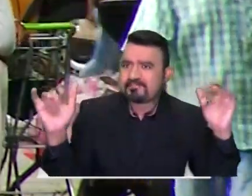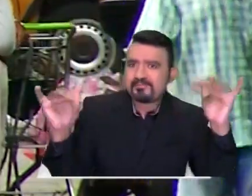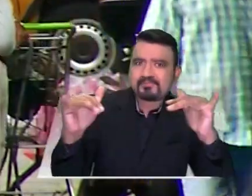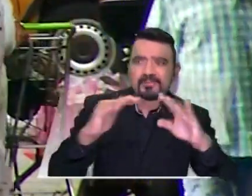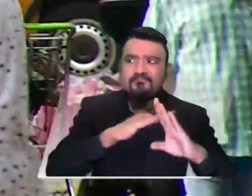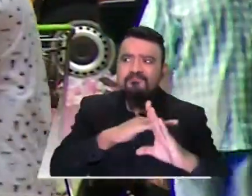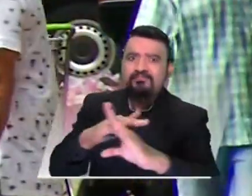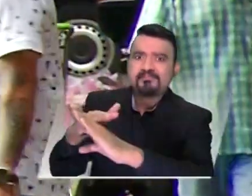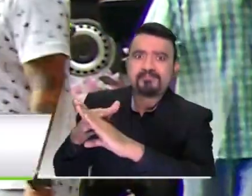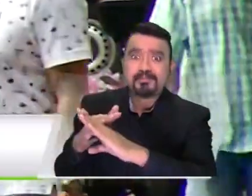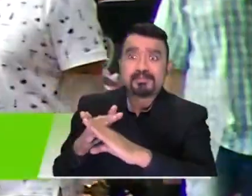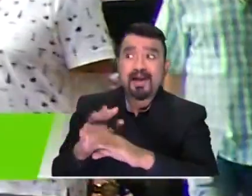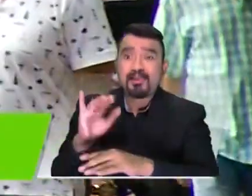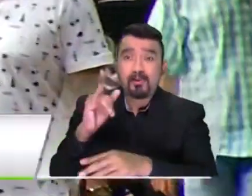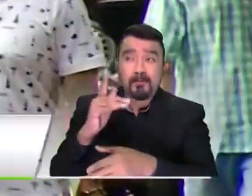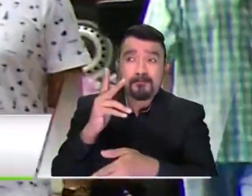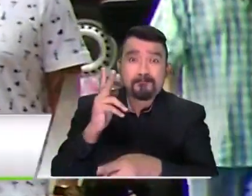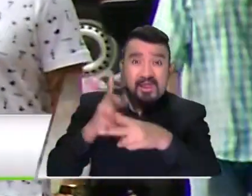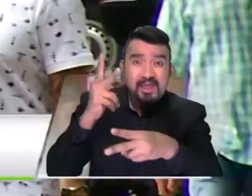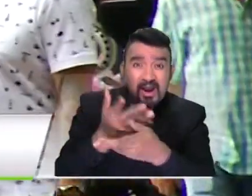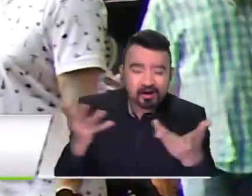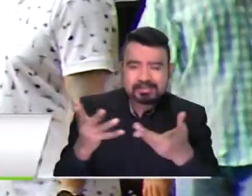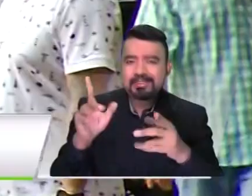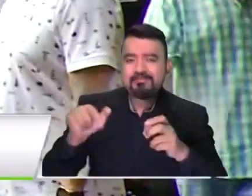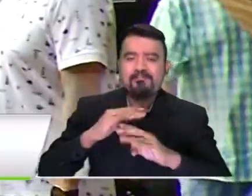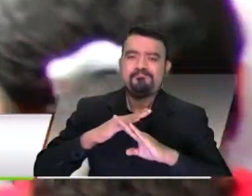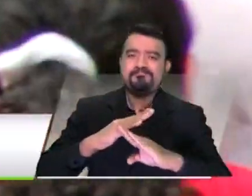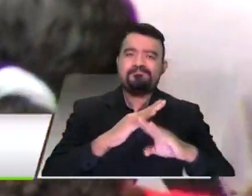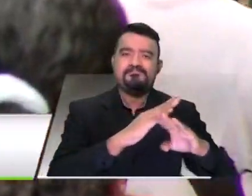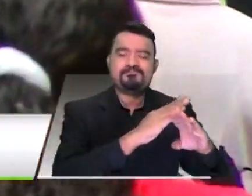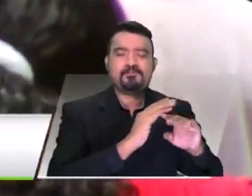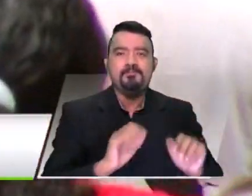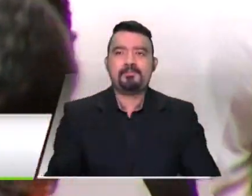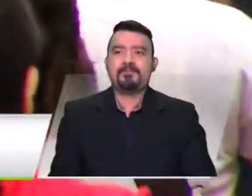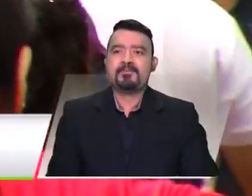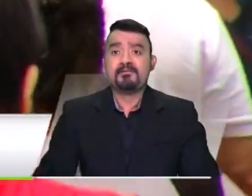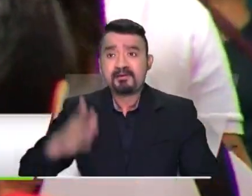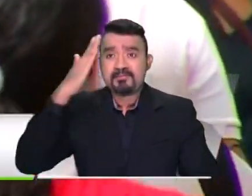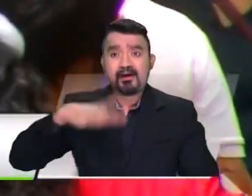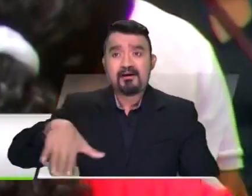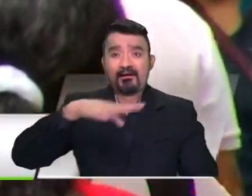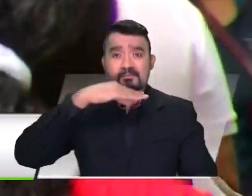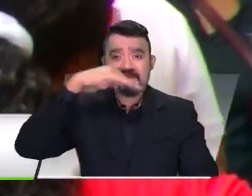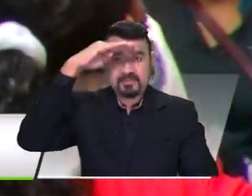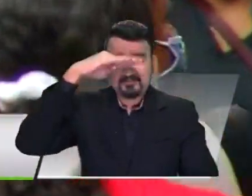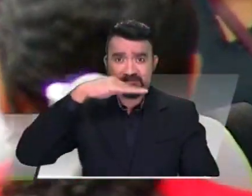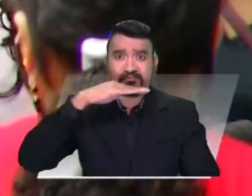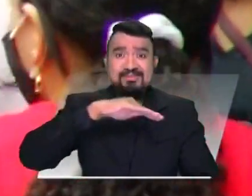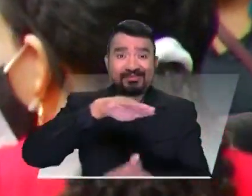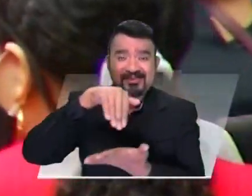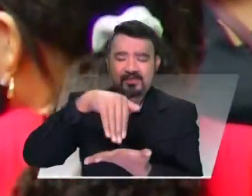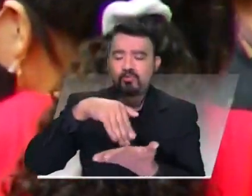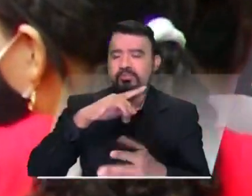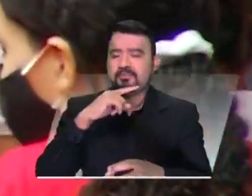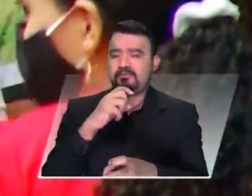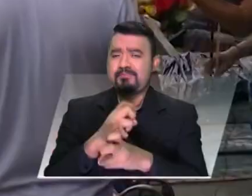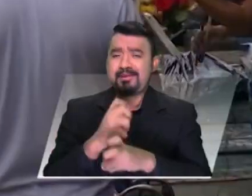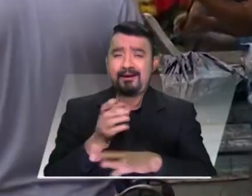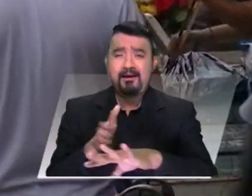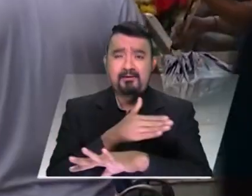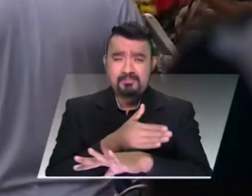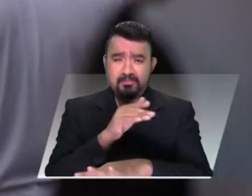La Candelaria es una de las comunas más violentas de Medellín. Según la Secretaría de Seguridad, hasta el 27 de noviembre de este año se